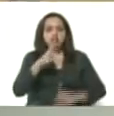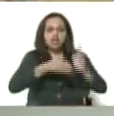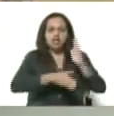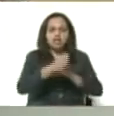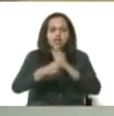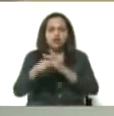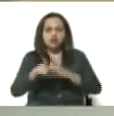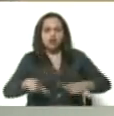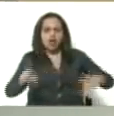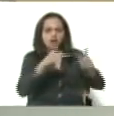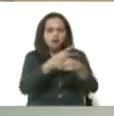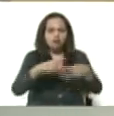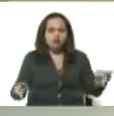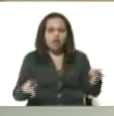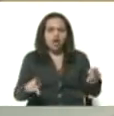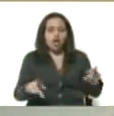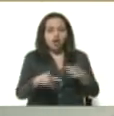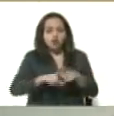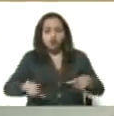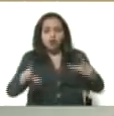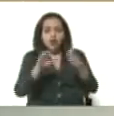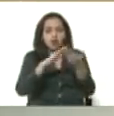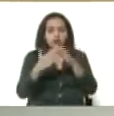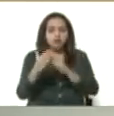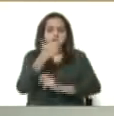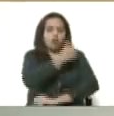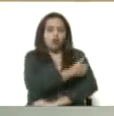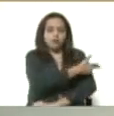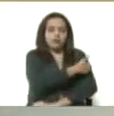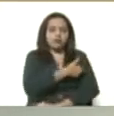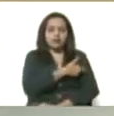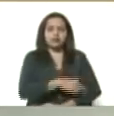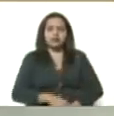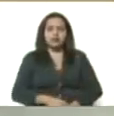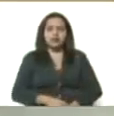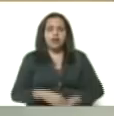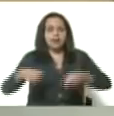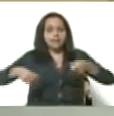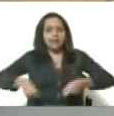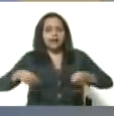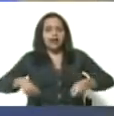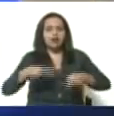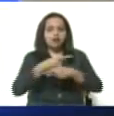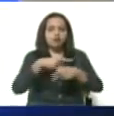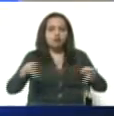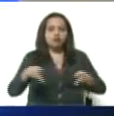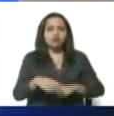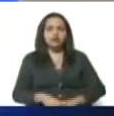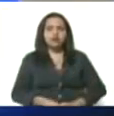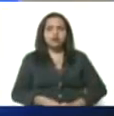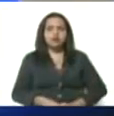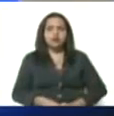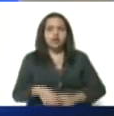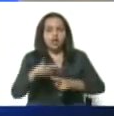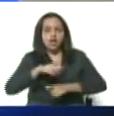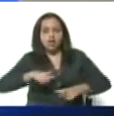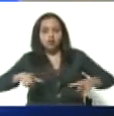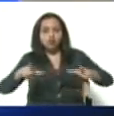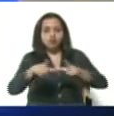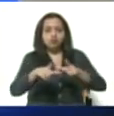espacios públicos, a los espacios comunes, a los hospitales, a los mercados públicos, a los puestos